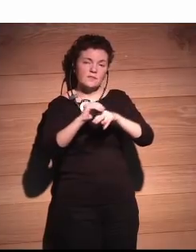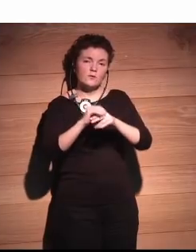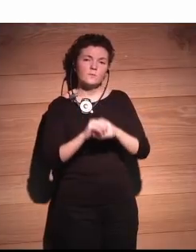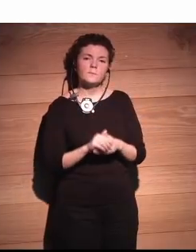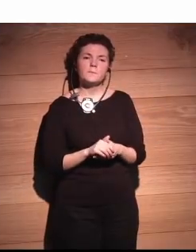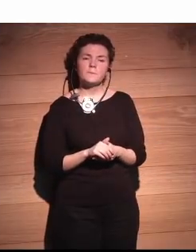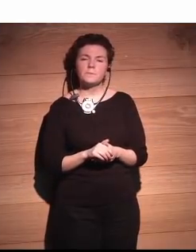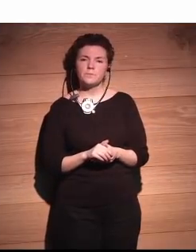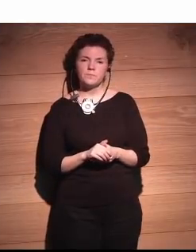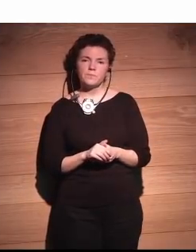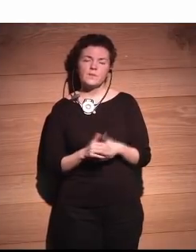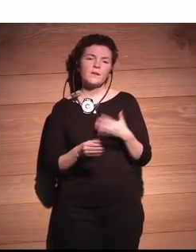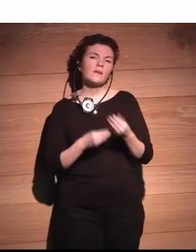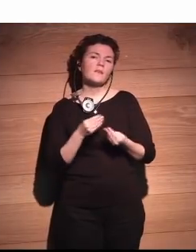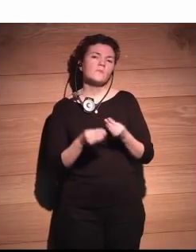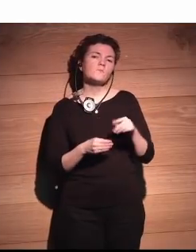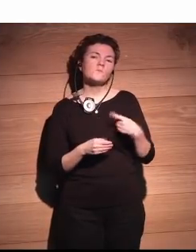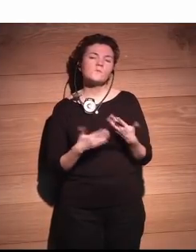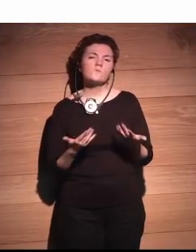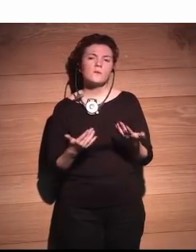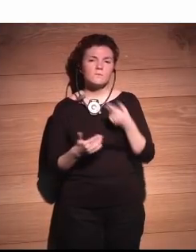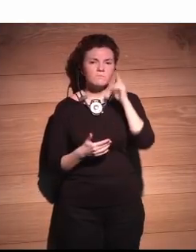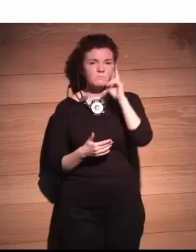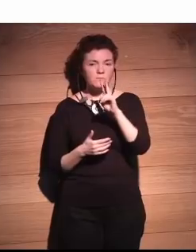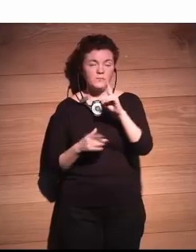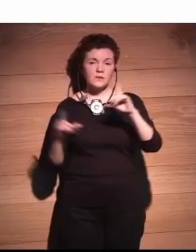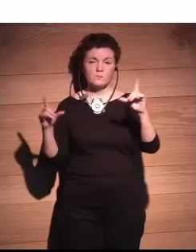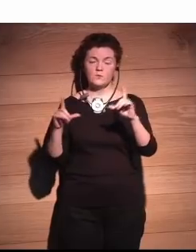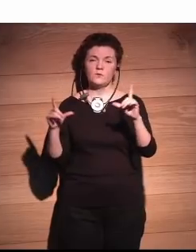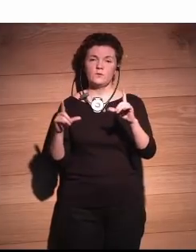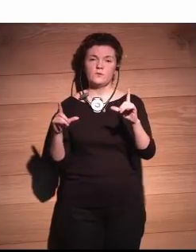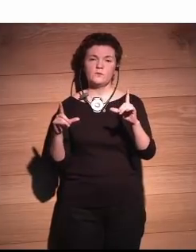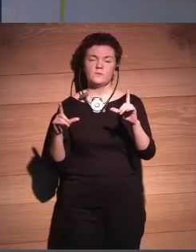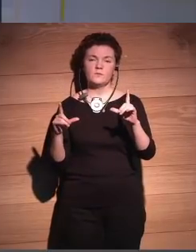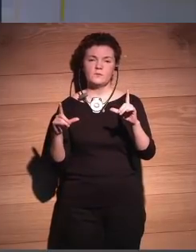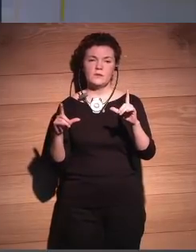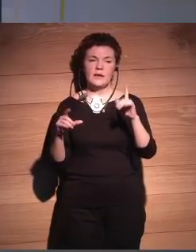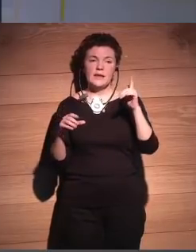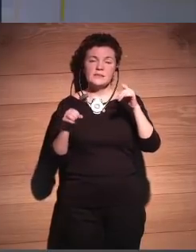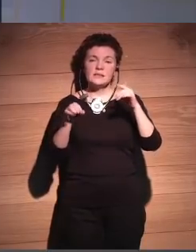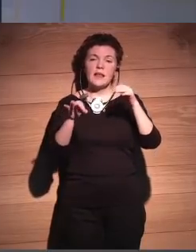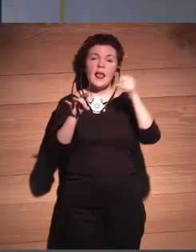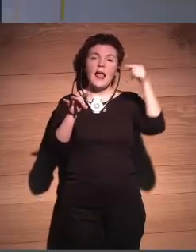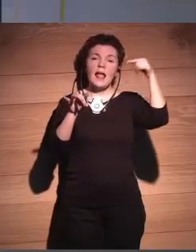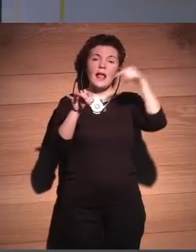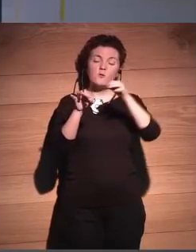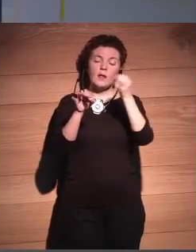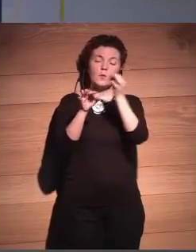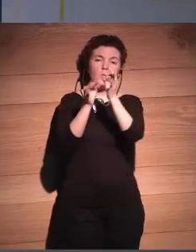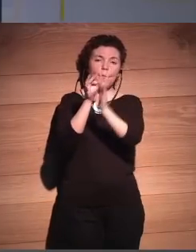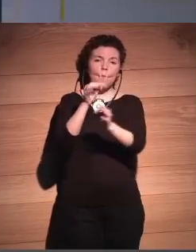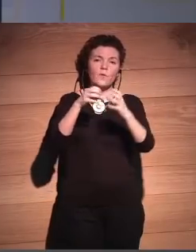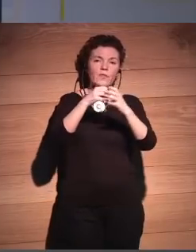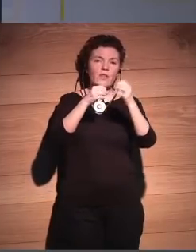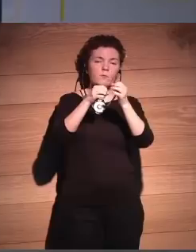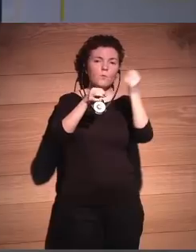escáner. Y lo que hacemos después es observar en el monitor, esta sería la cánula,